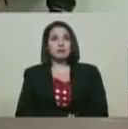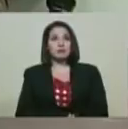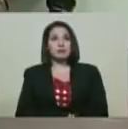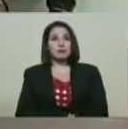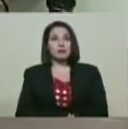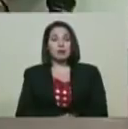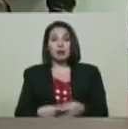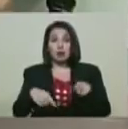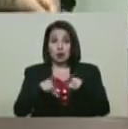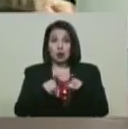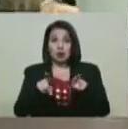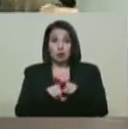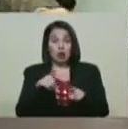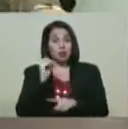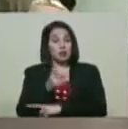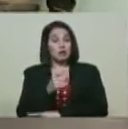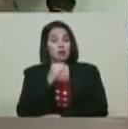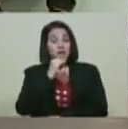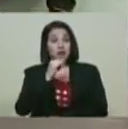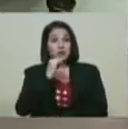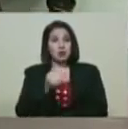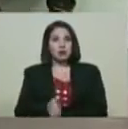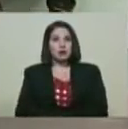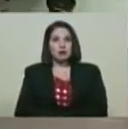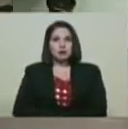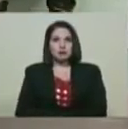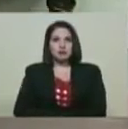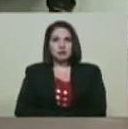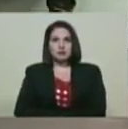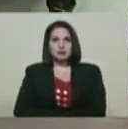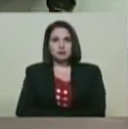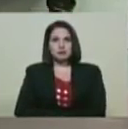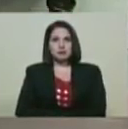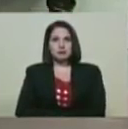Bueno, igualmente tengo que anunciar que